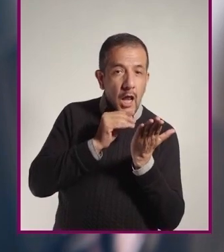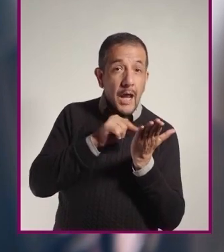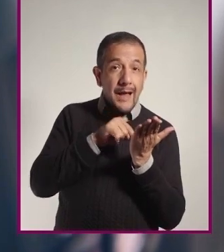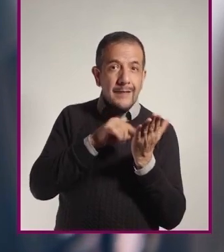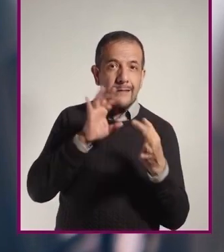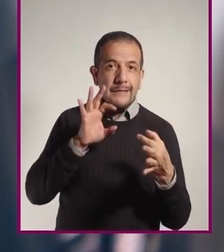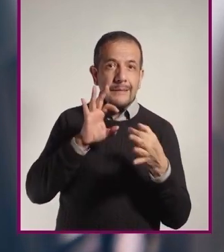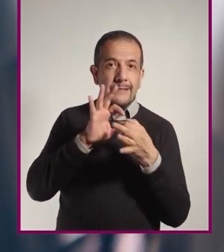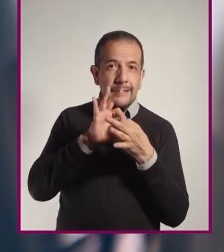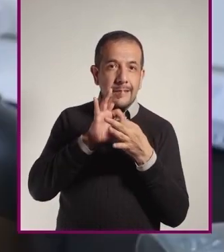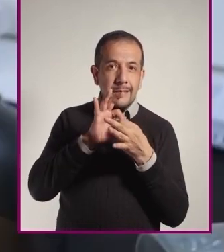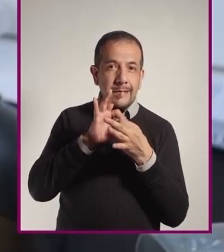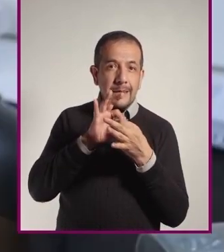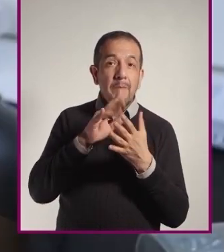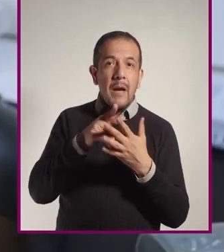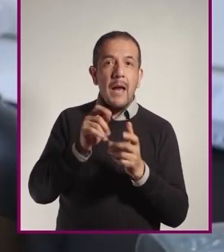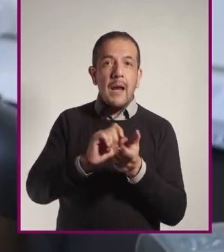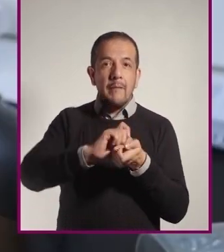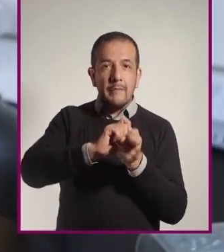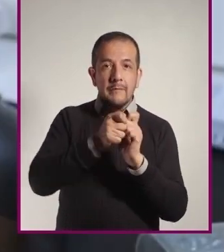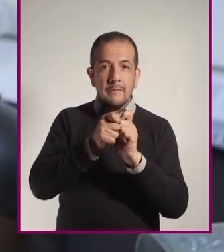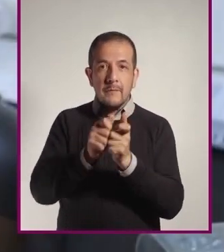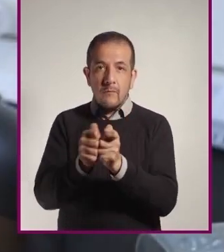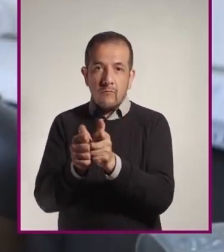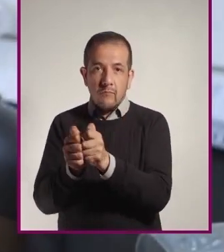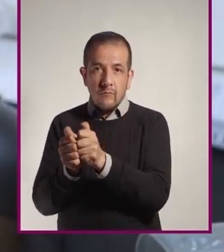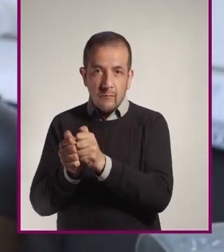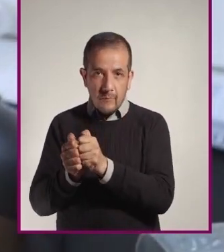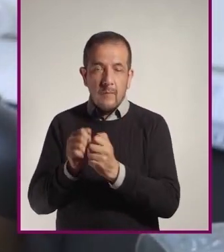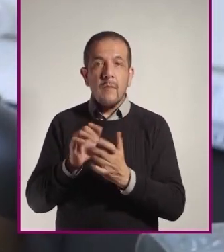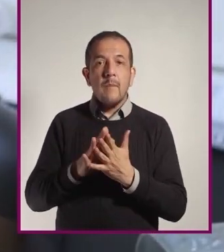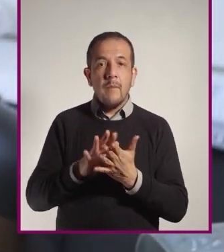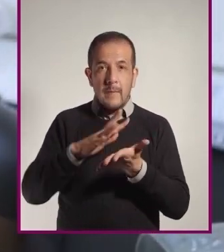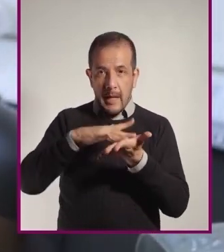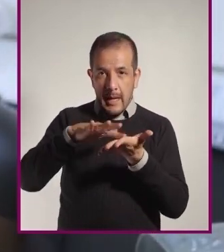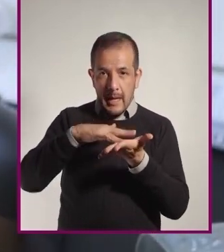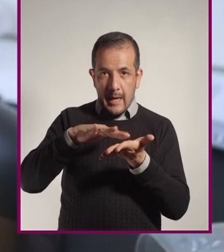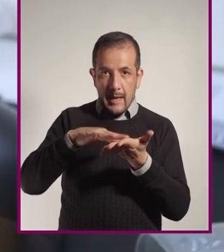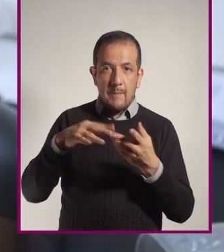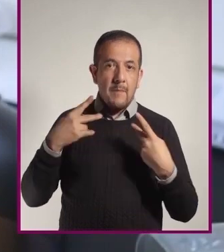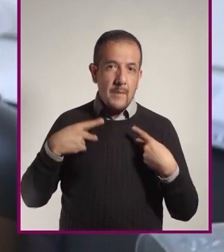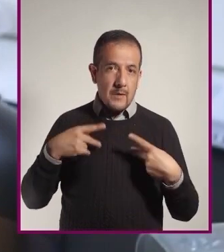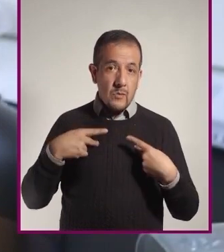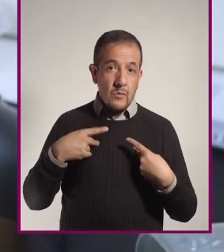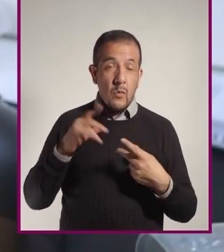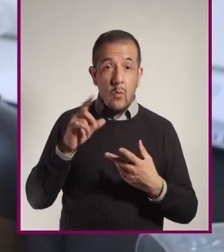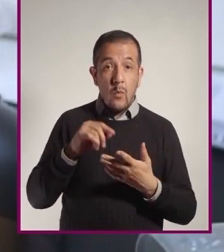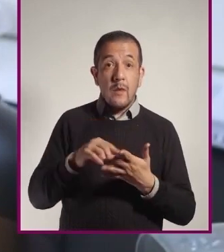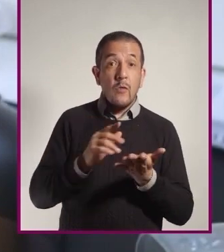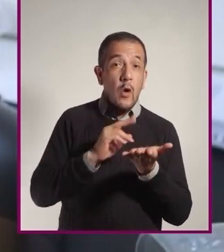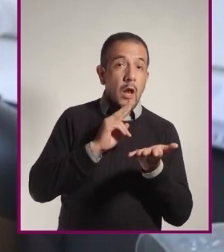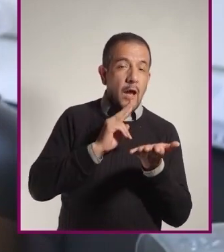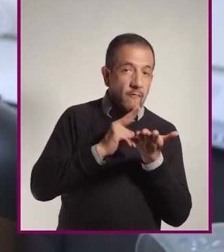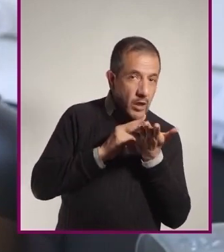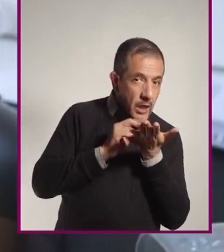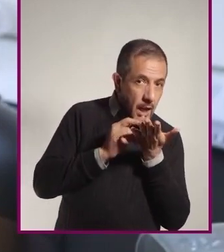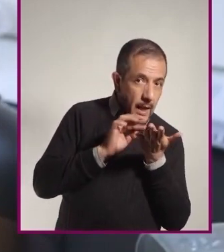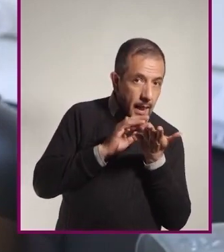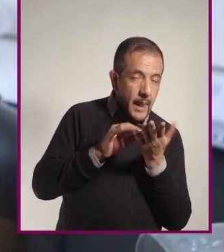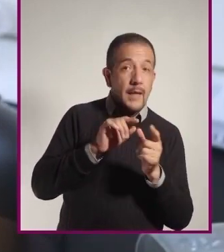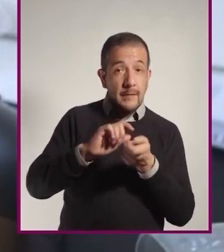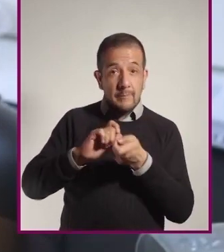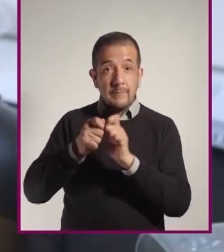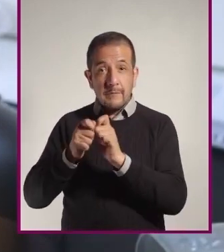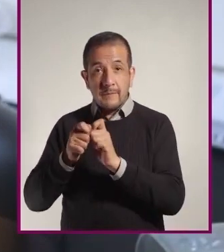tiempo real para generar en texto el habla de una persona. Una vez transformado a texto, este puede proyectarse